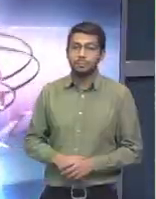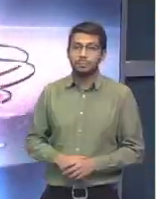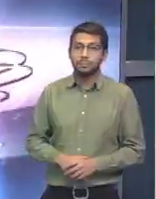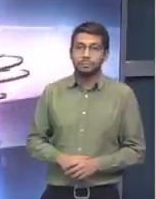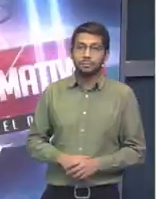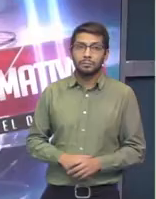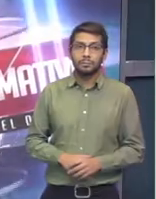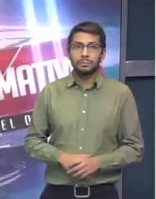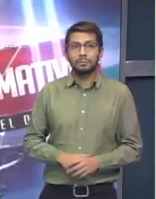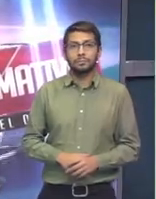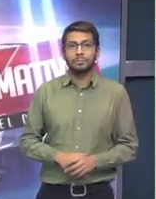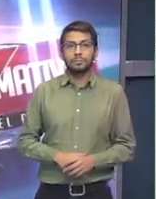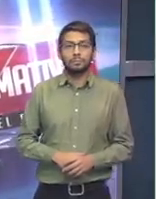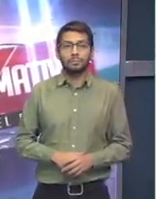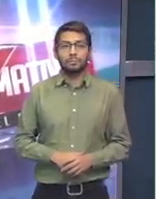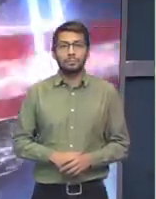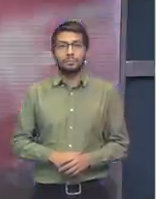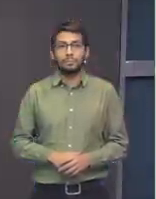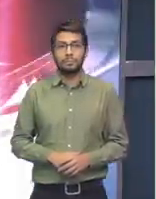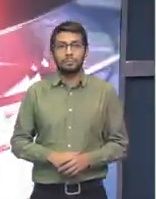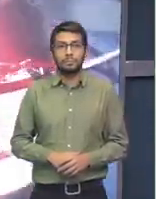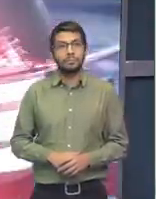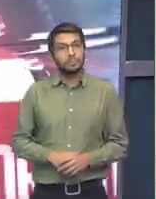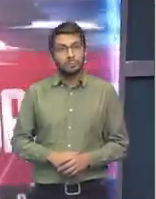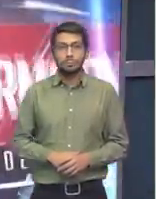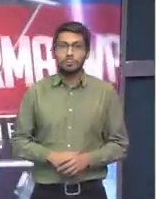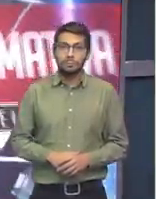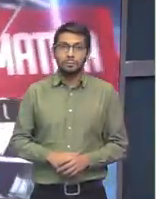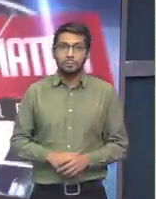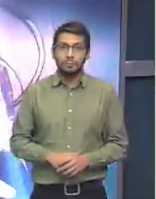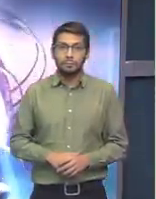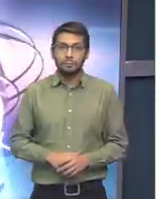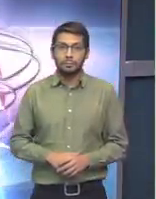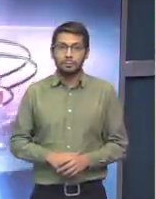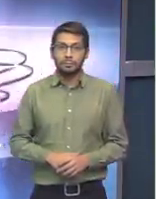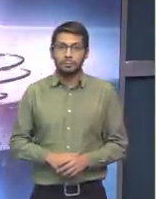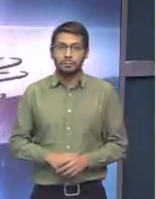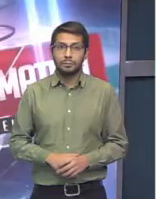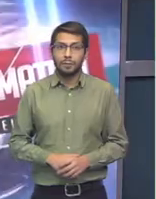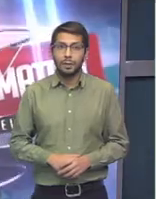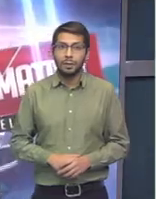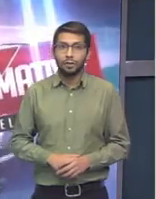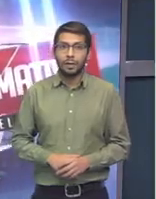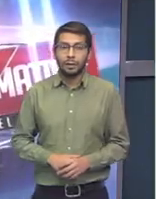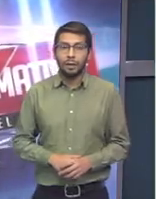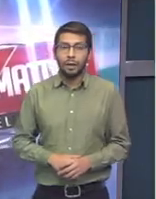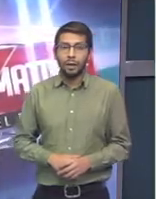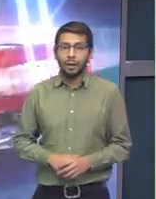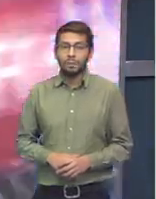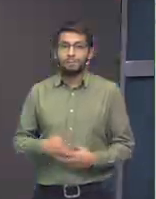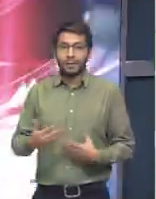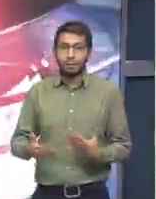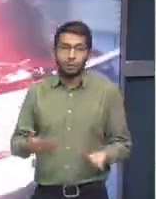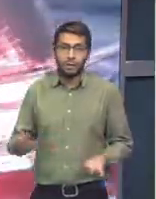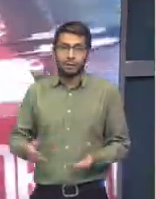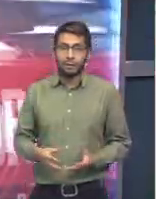las intenciones de que este viernes ya podamos estar recibiendo los sanjuaninos y sanjuaninas. Bien, o sea que